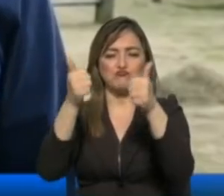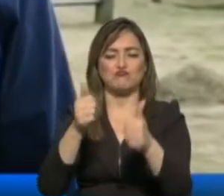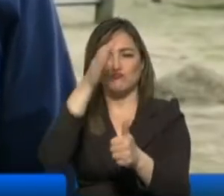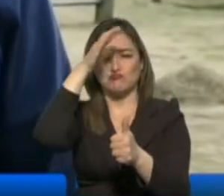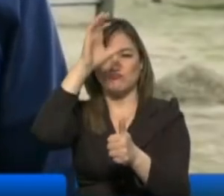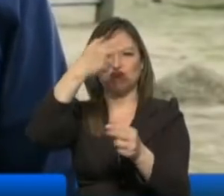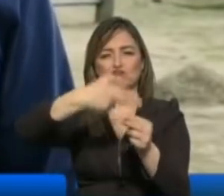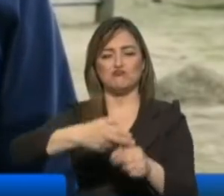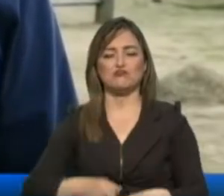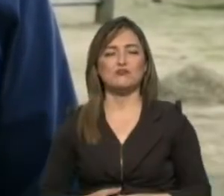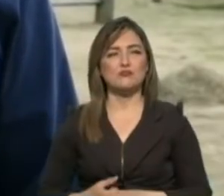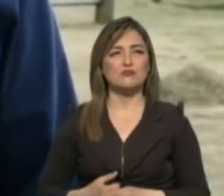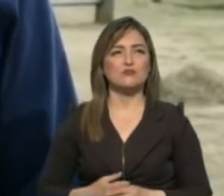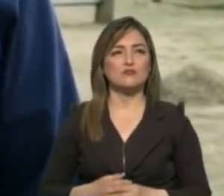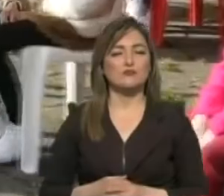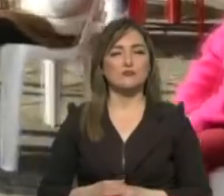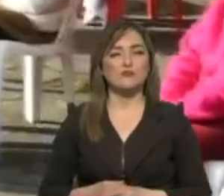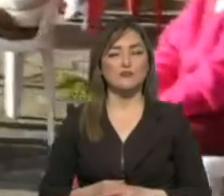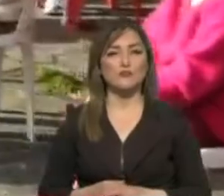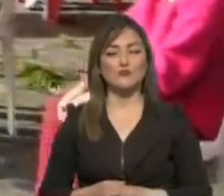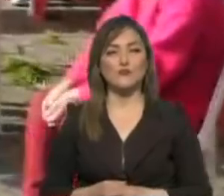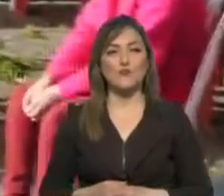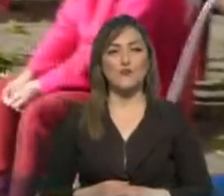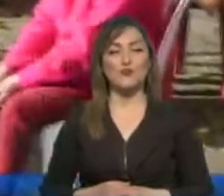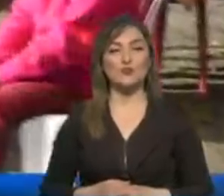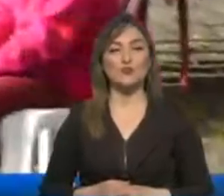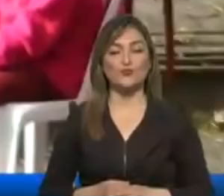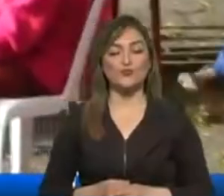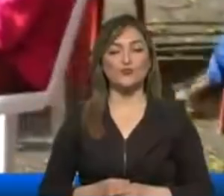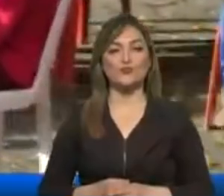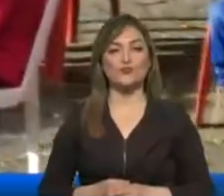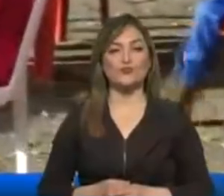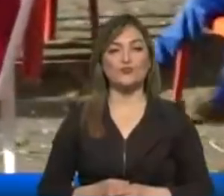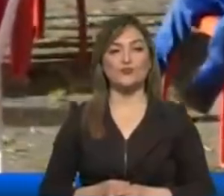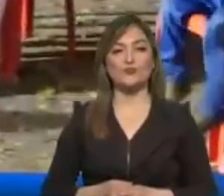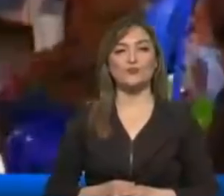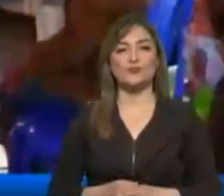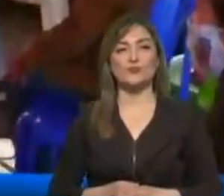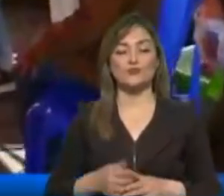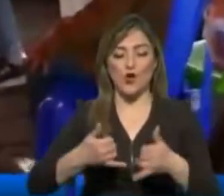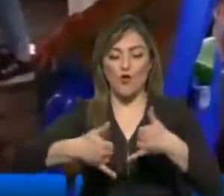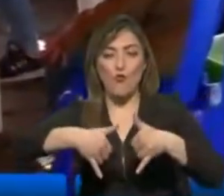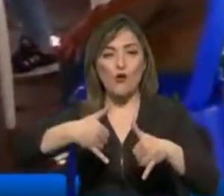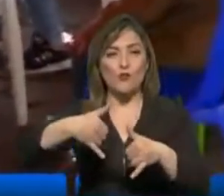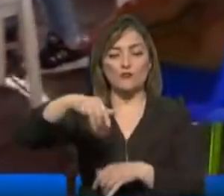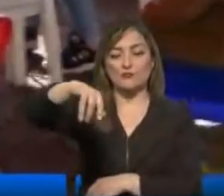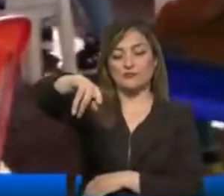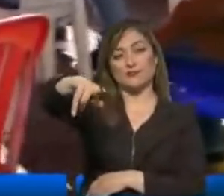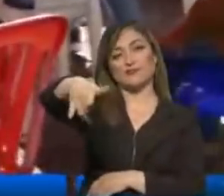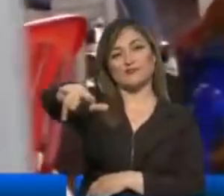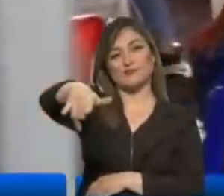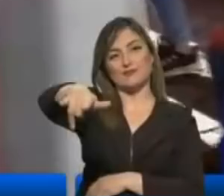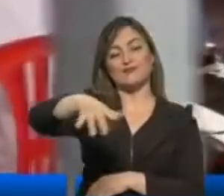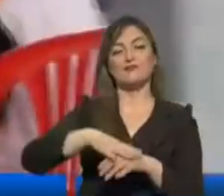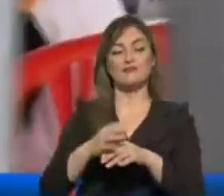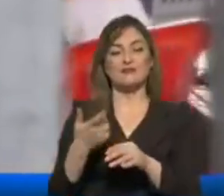artístico-culturales. Veamos. A través de juegos, títeres y dinámicas